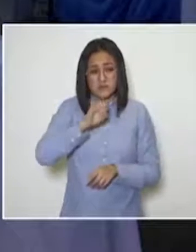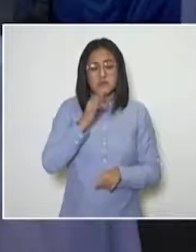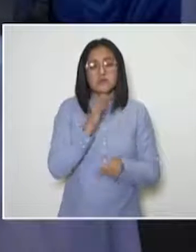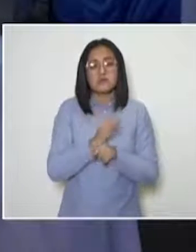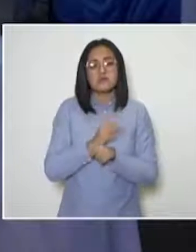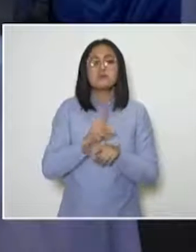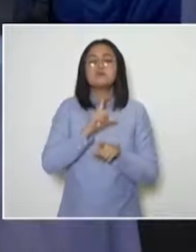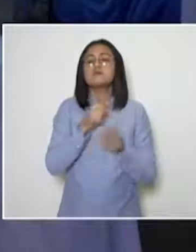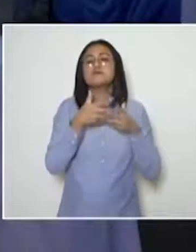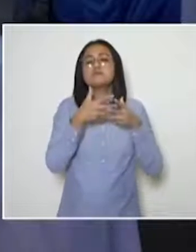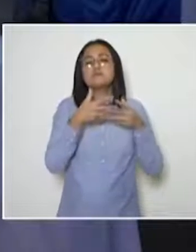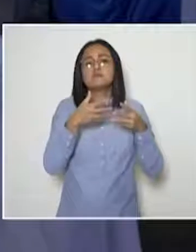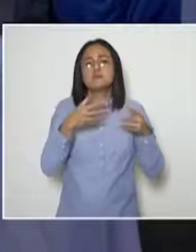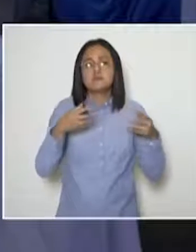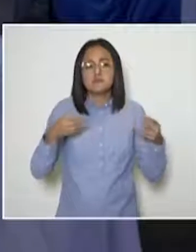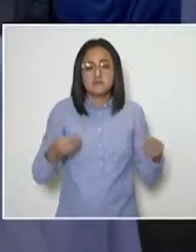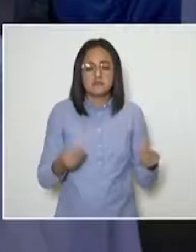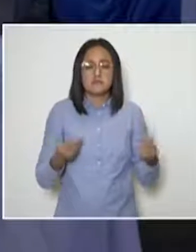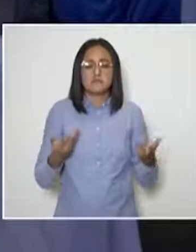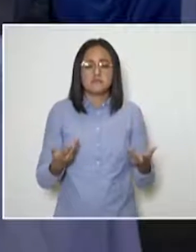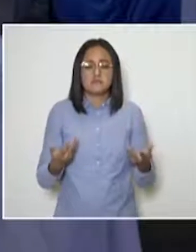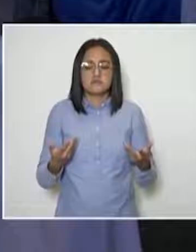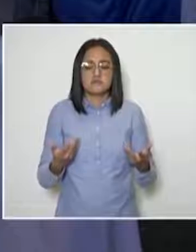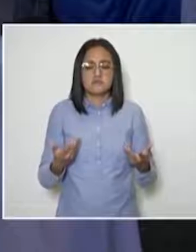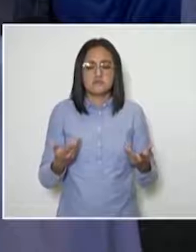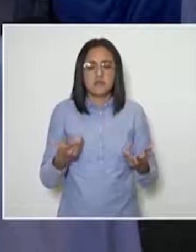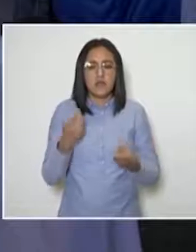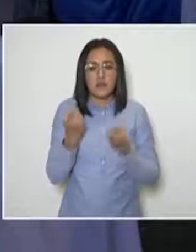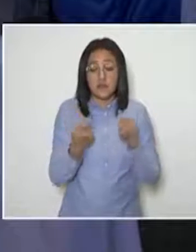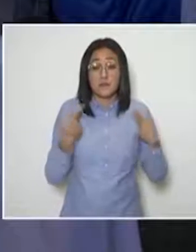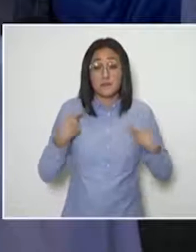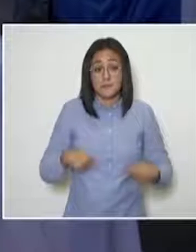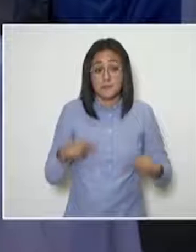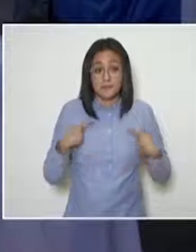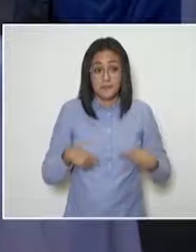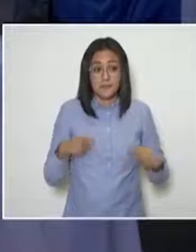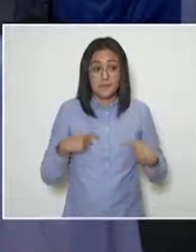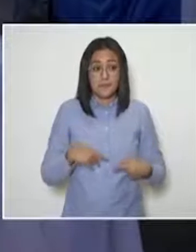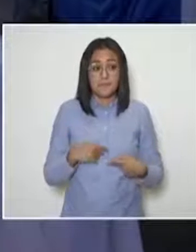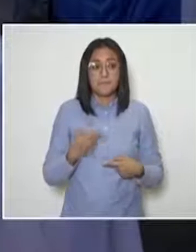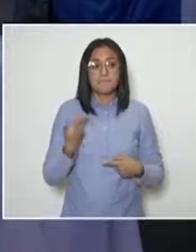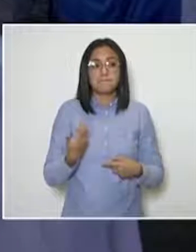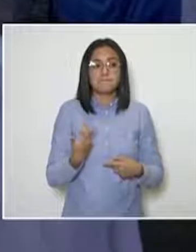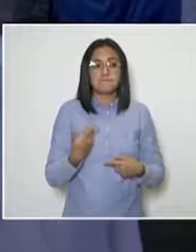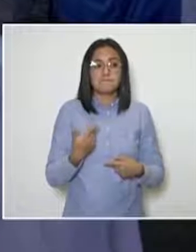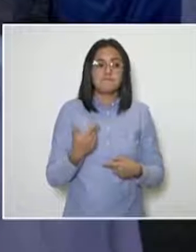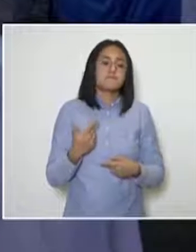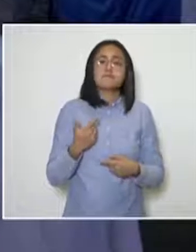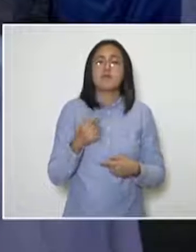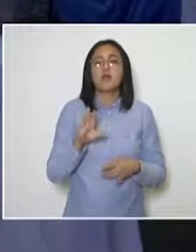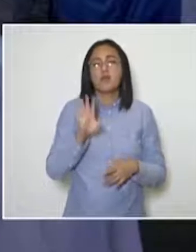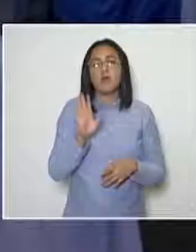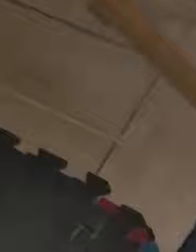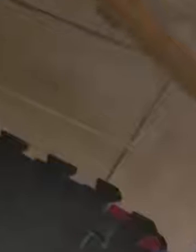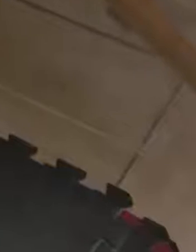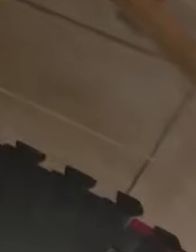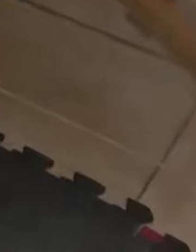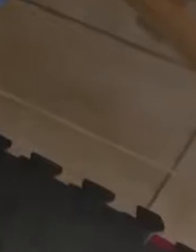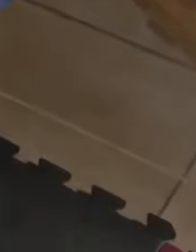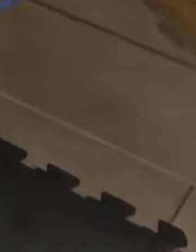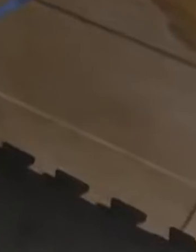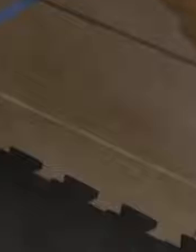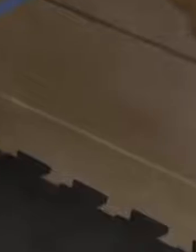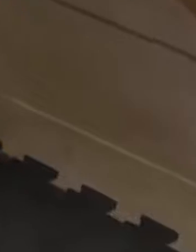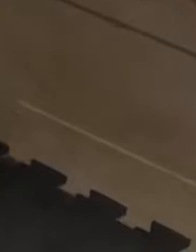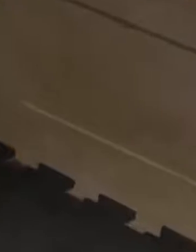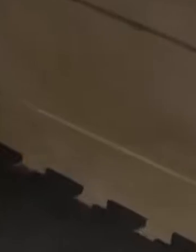desaparece en la mayoría de los inoculados dentro de las primeras 12 a 24 horas. El